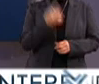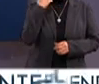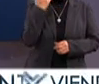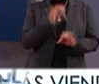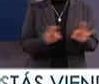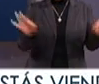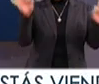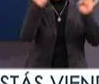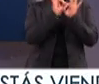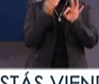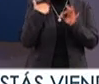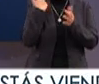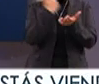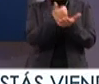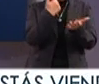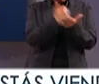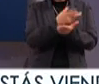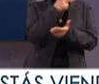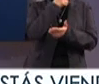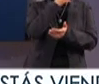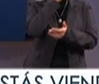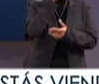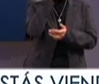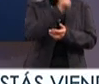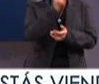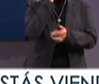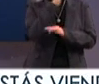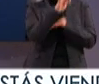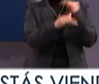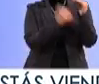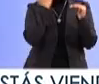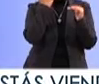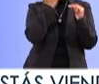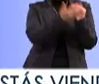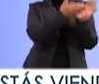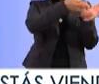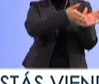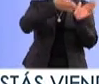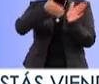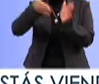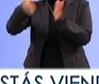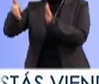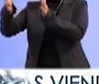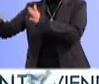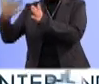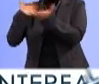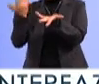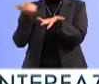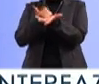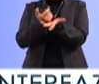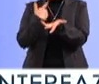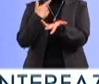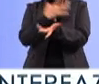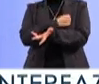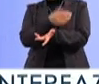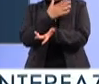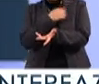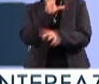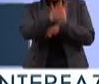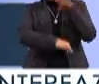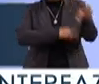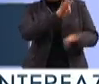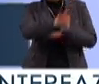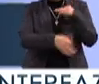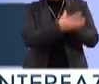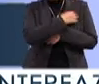es muy importante el acompañamiento sin duda en todas las etapas en todo el proceso de acompañamiento de crianza de los